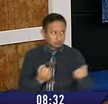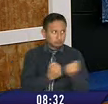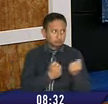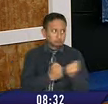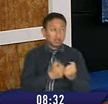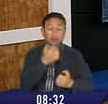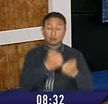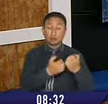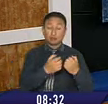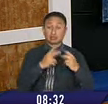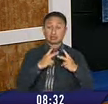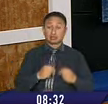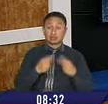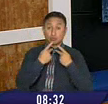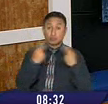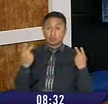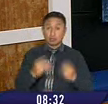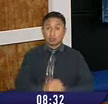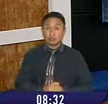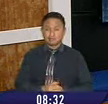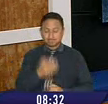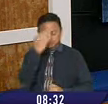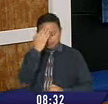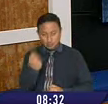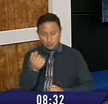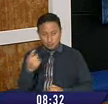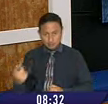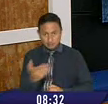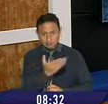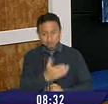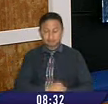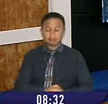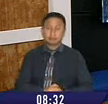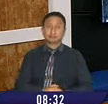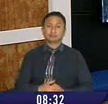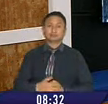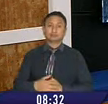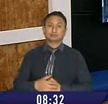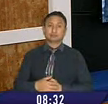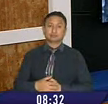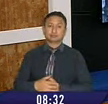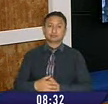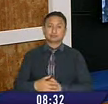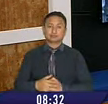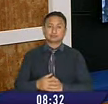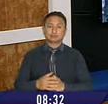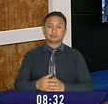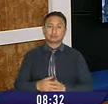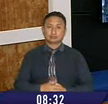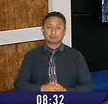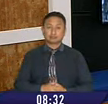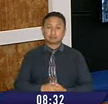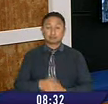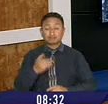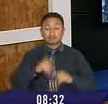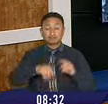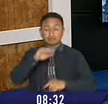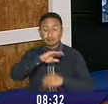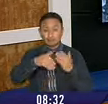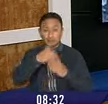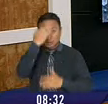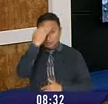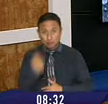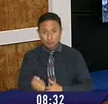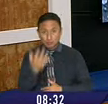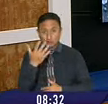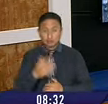problema de salud pública también. Así que, Iván, buenos días. Adelante. Hola, ¿qué tal, amigos televidentes? Roberto, buenos días. Nos encontramos en